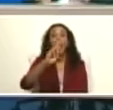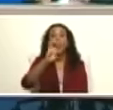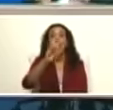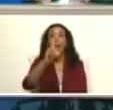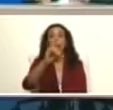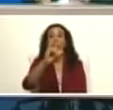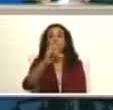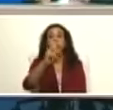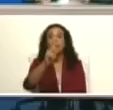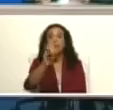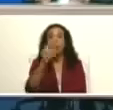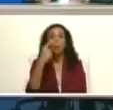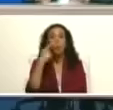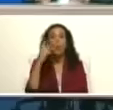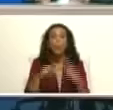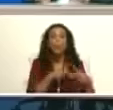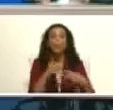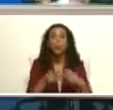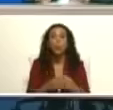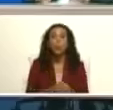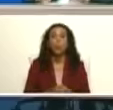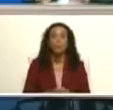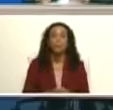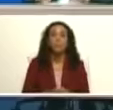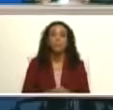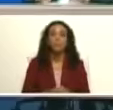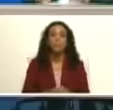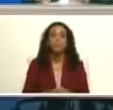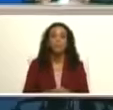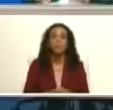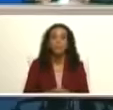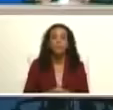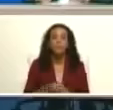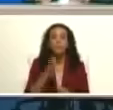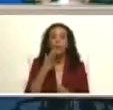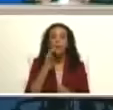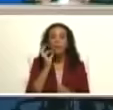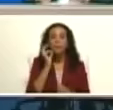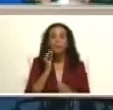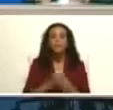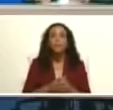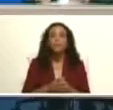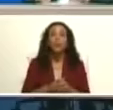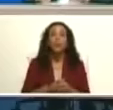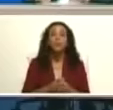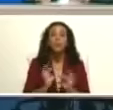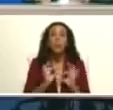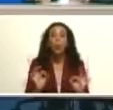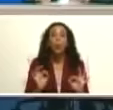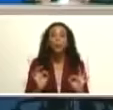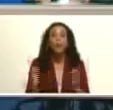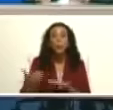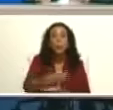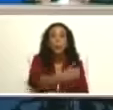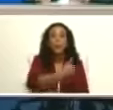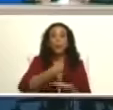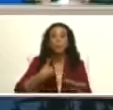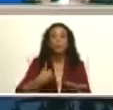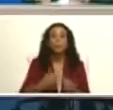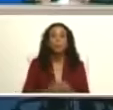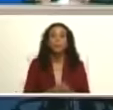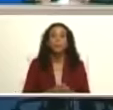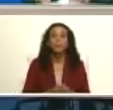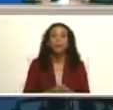ha venido un proceso paulatino de recuperación del crédito.